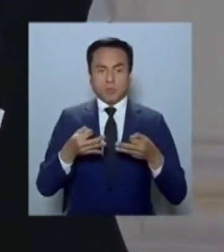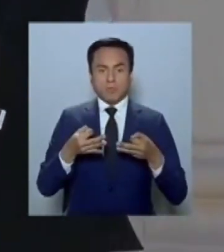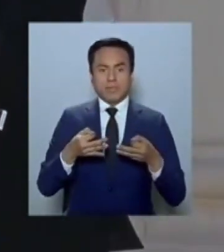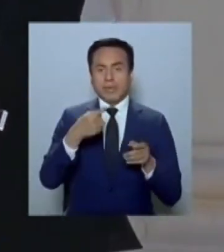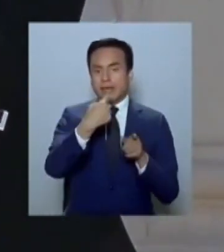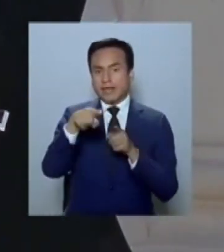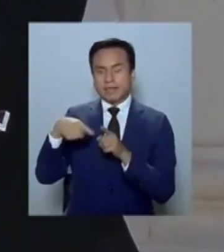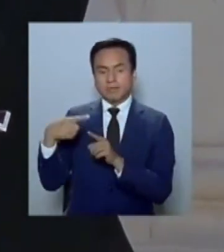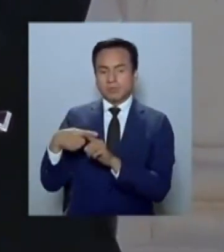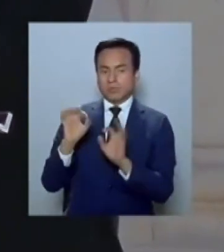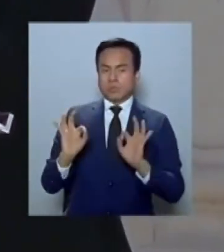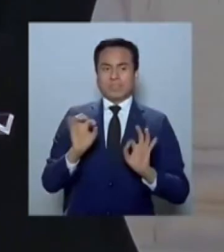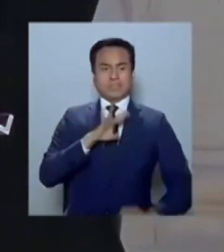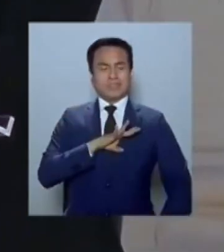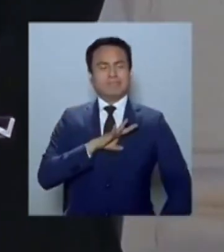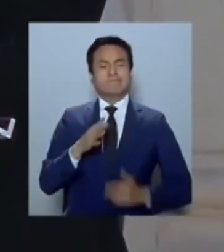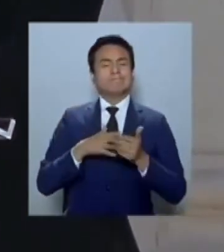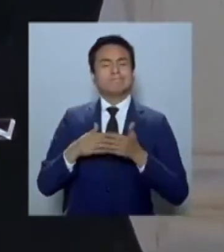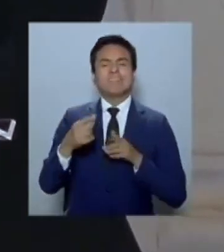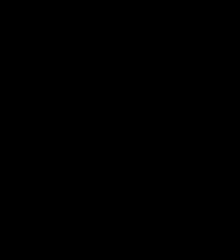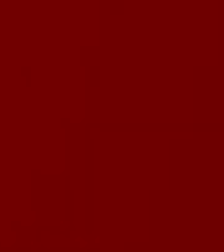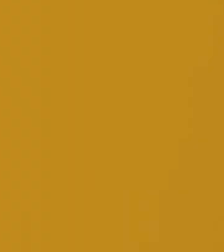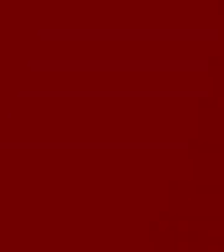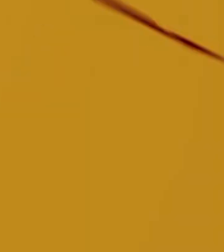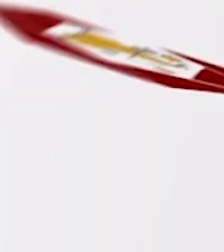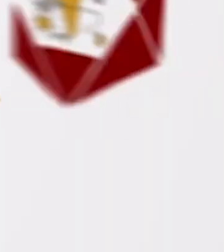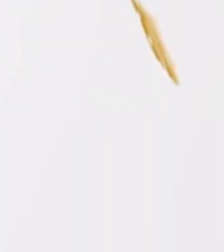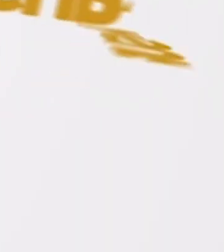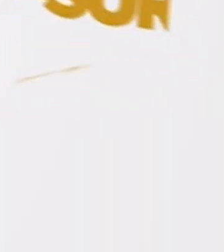expectativas estaban especialmente altas